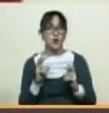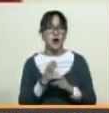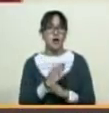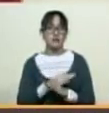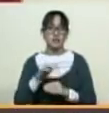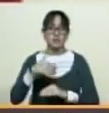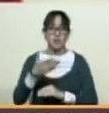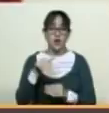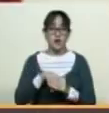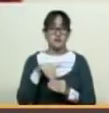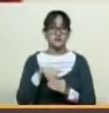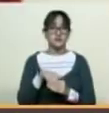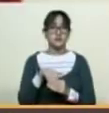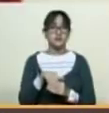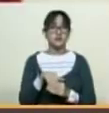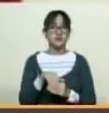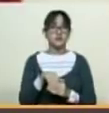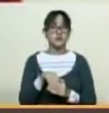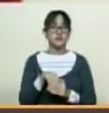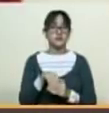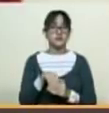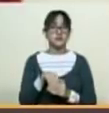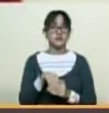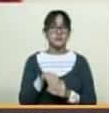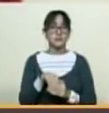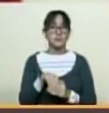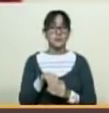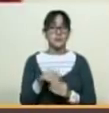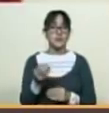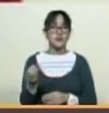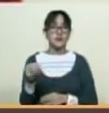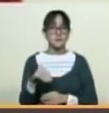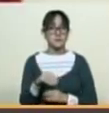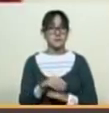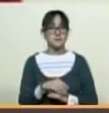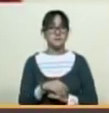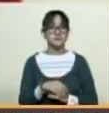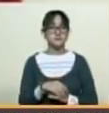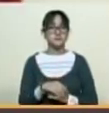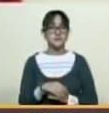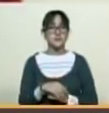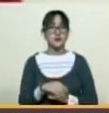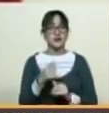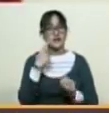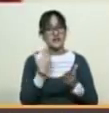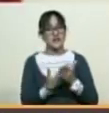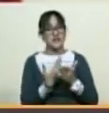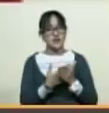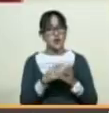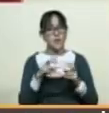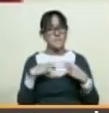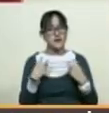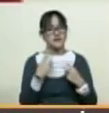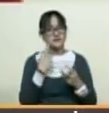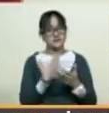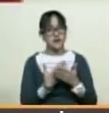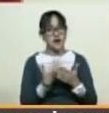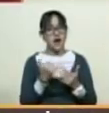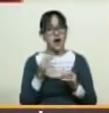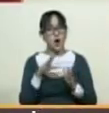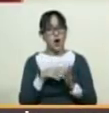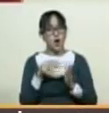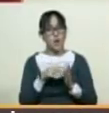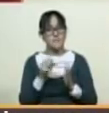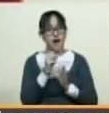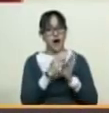antes y después de la elección. Además, es bueno recordar que los testigos de mesas tienen copia de las actas de